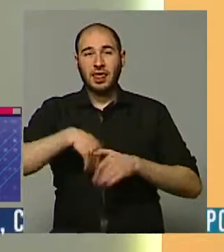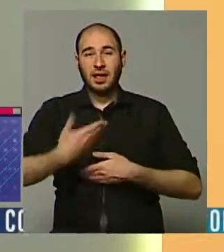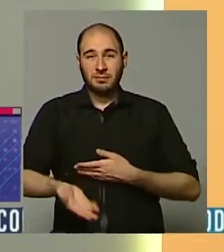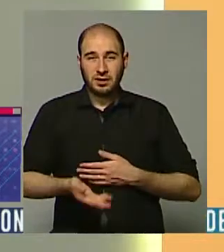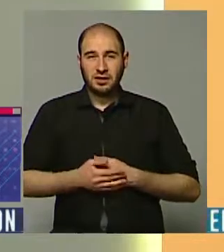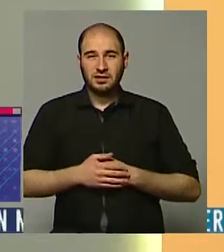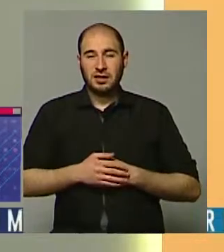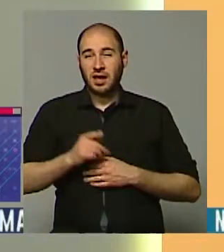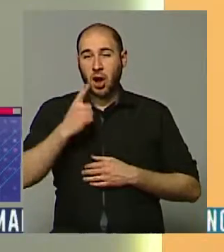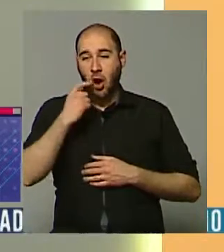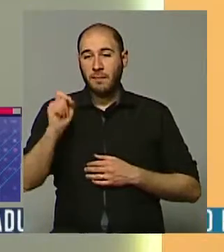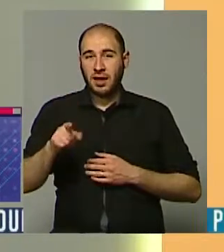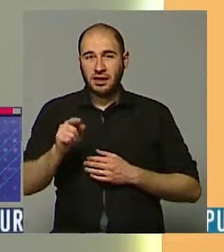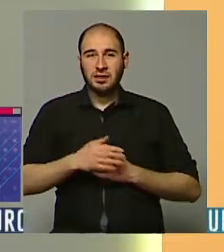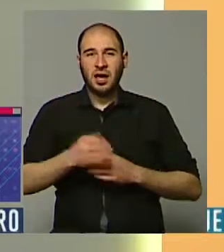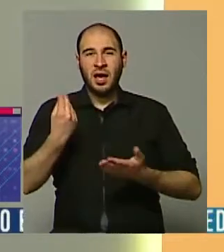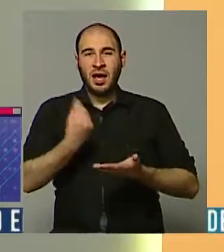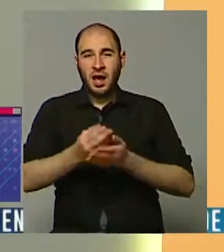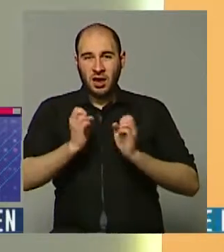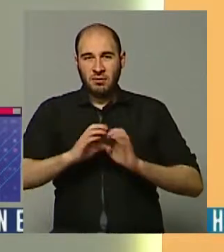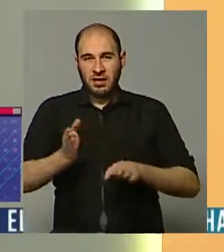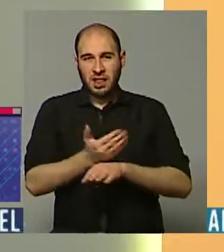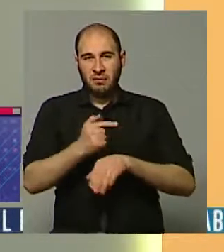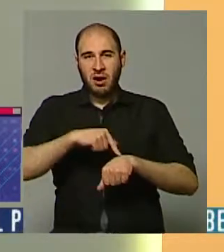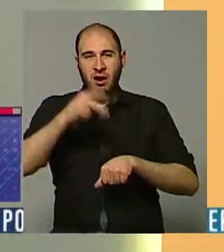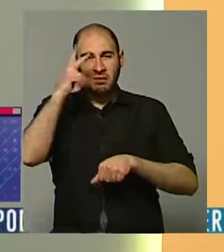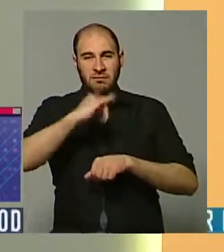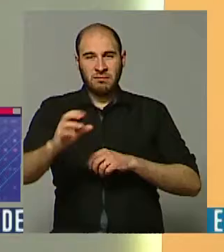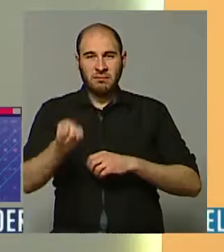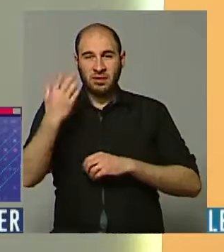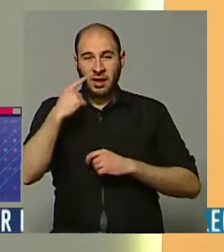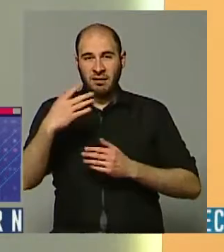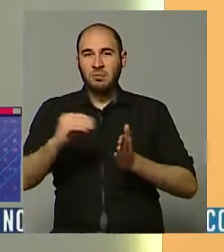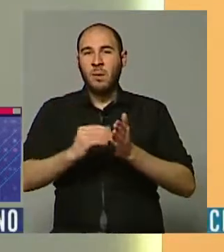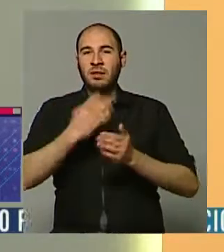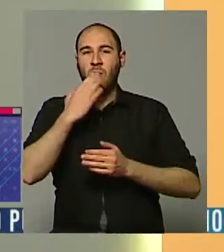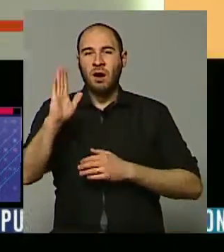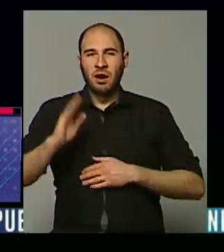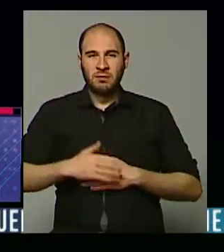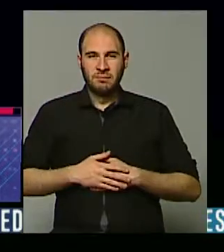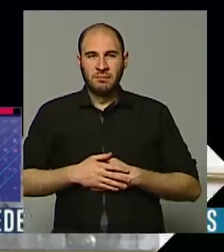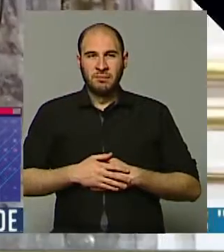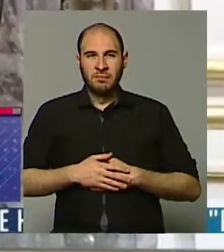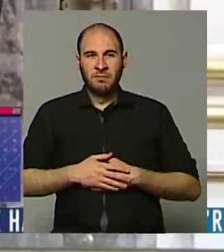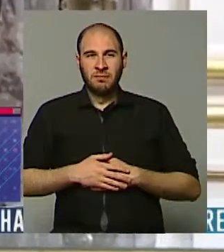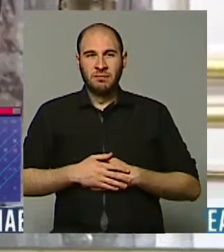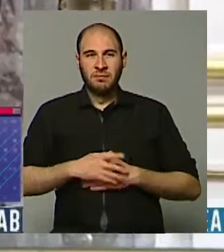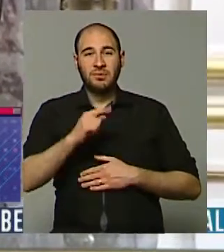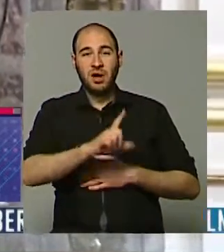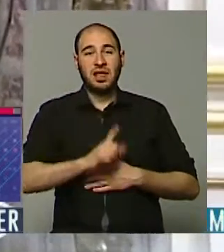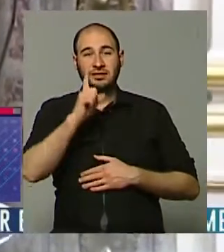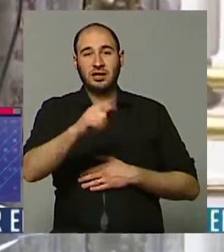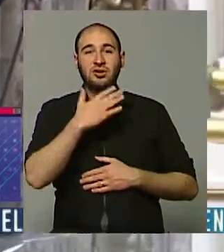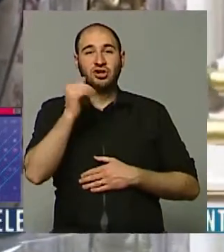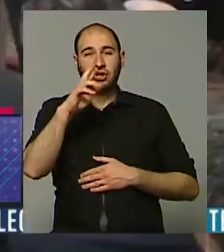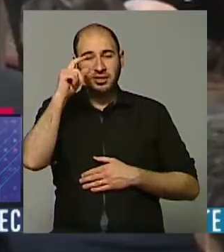de que este hombre se empezara a ocupar el cargo muy temprano a las 8:30 de la mañana. Vemos el momento de la jura. Licenciado